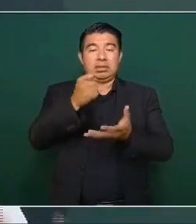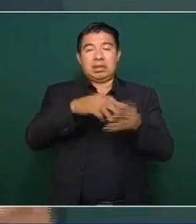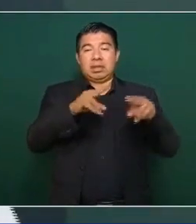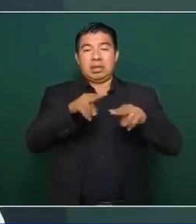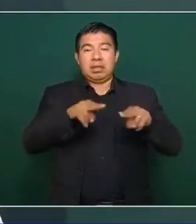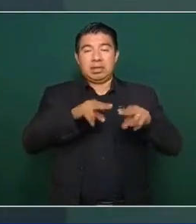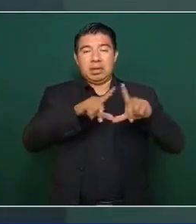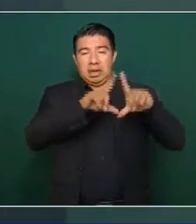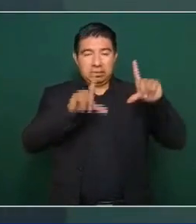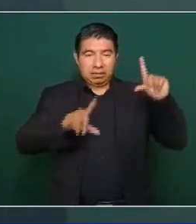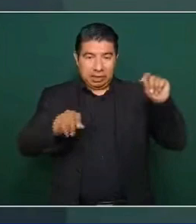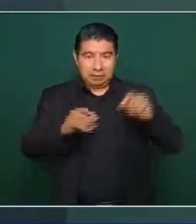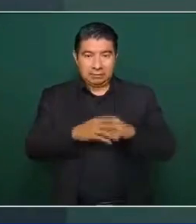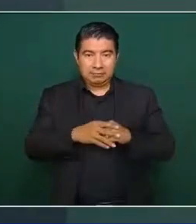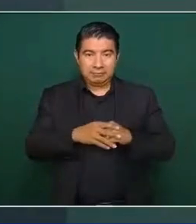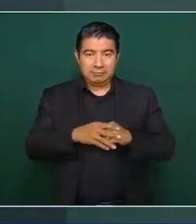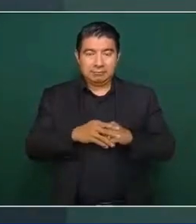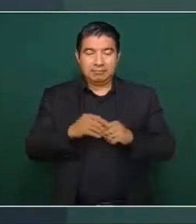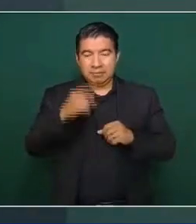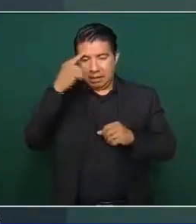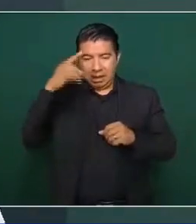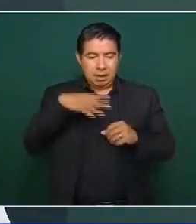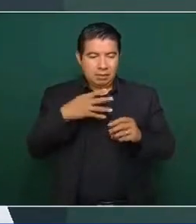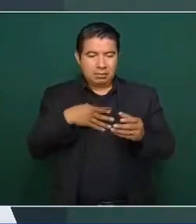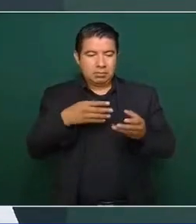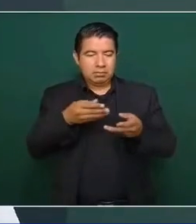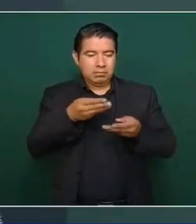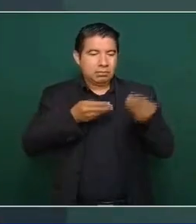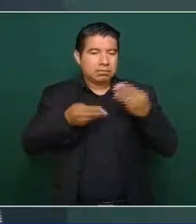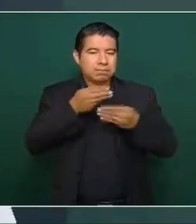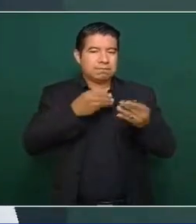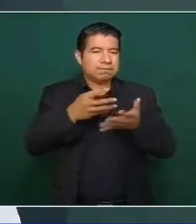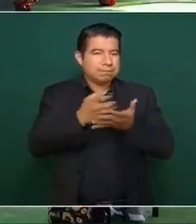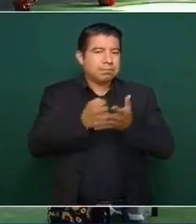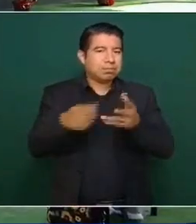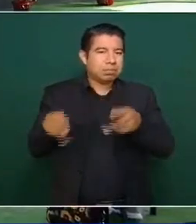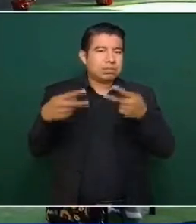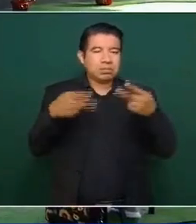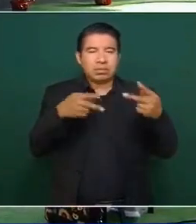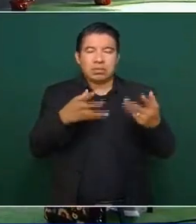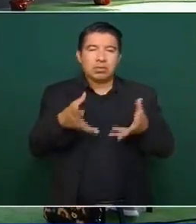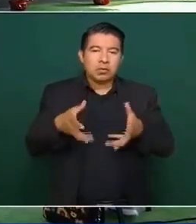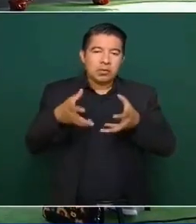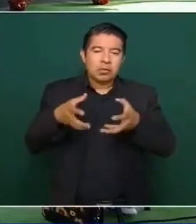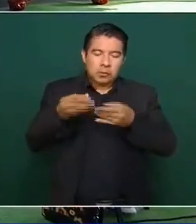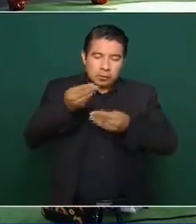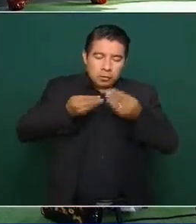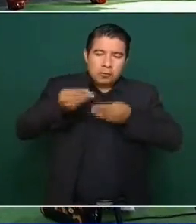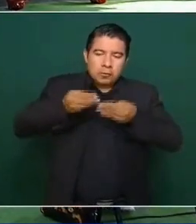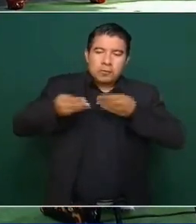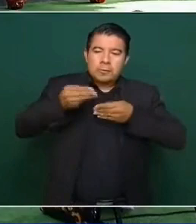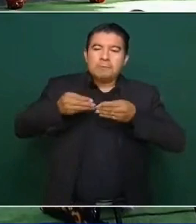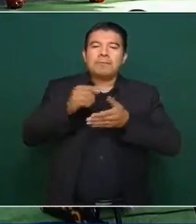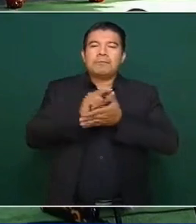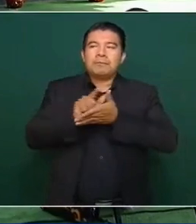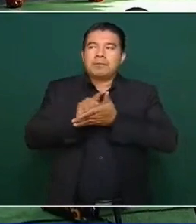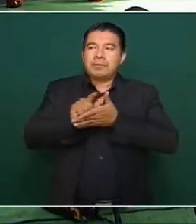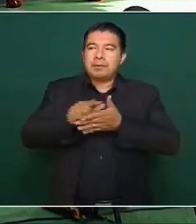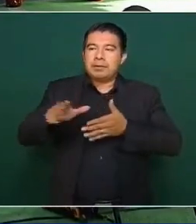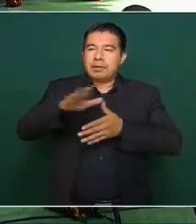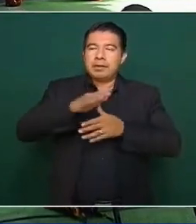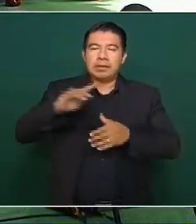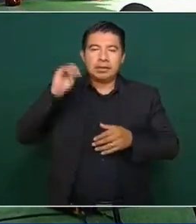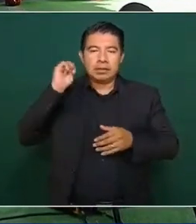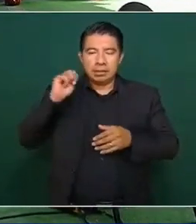se obtenía de los ingresos del petróleo, de lo que se extraía de petróleo en